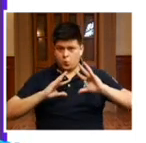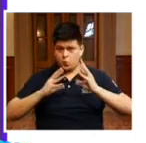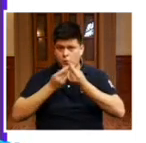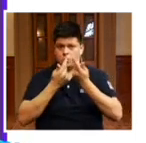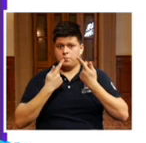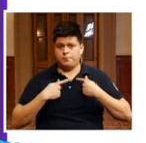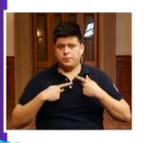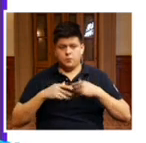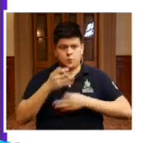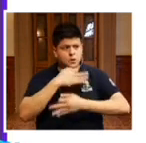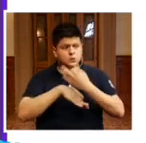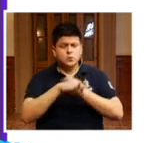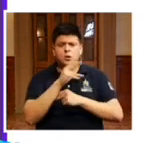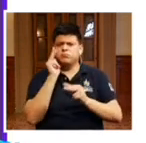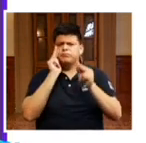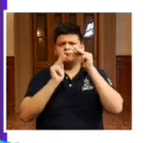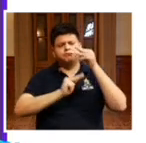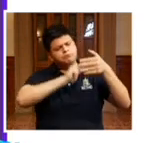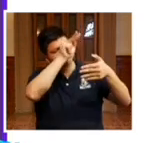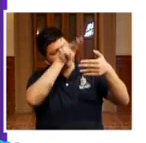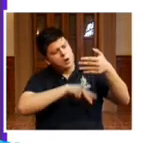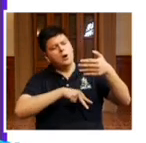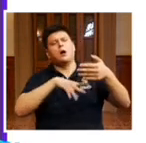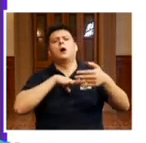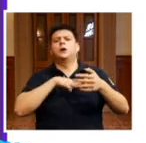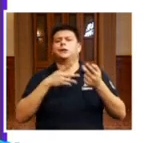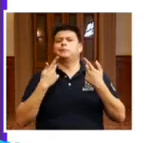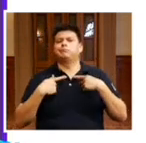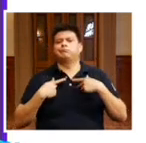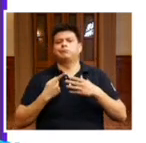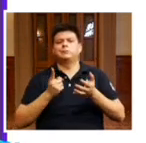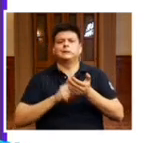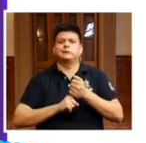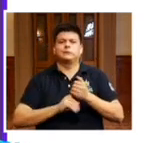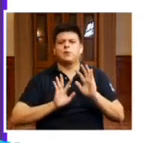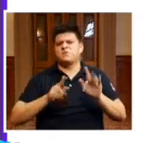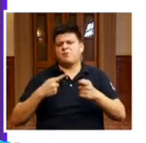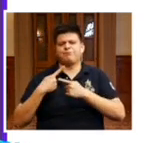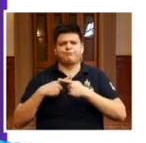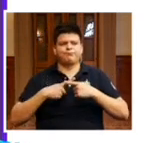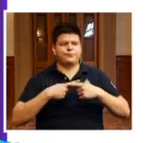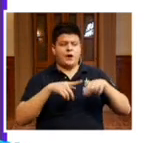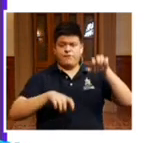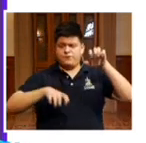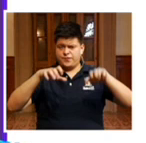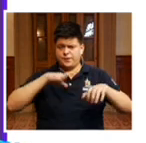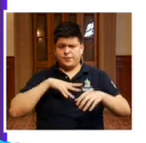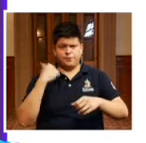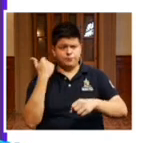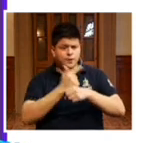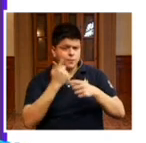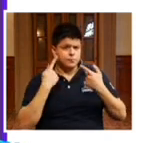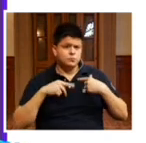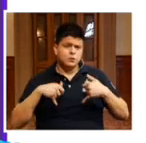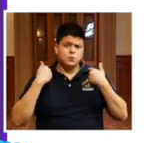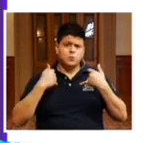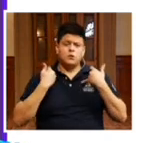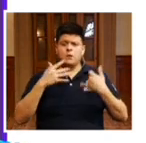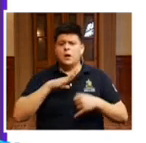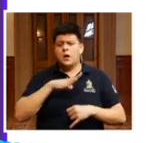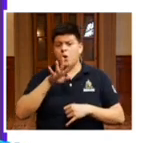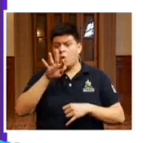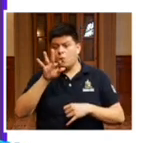totales. Vean cómo pues hay pacientes casi de todos los grupos de edades, de pacientes muy jóvenes desde los